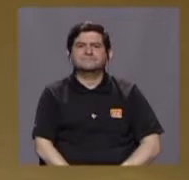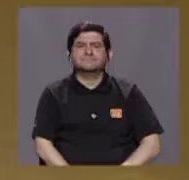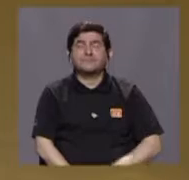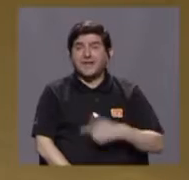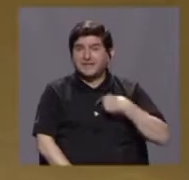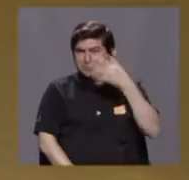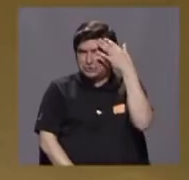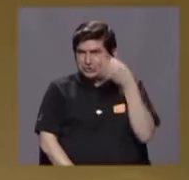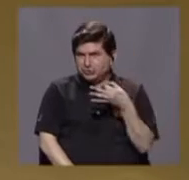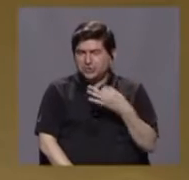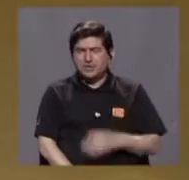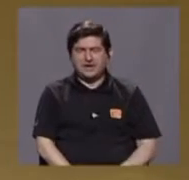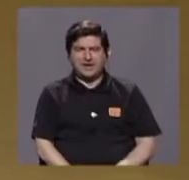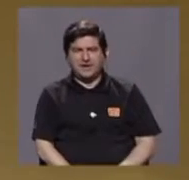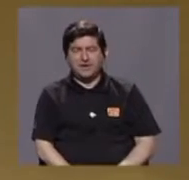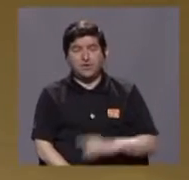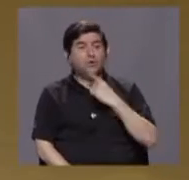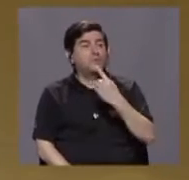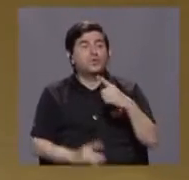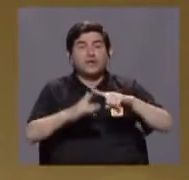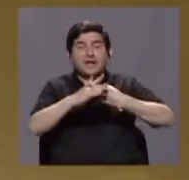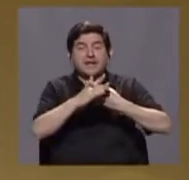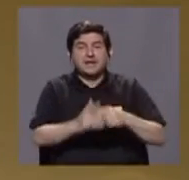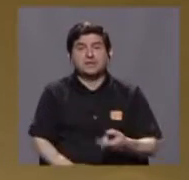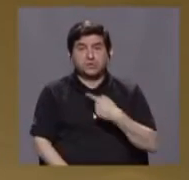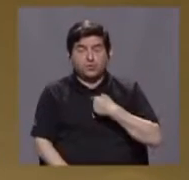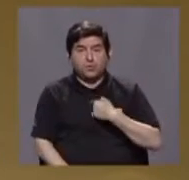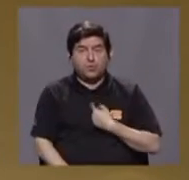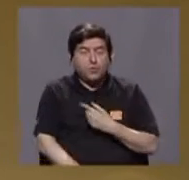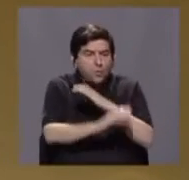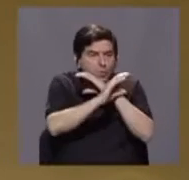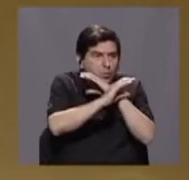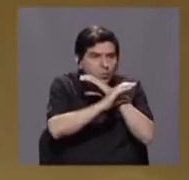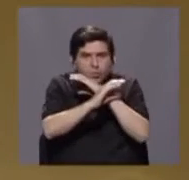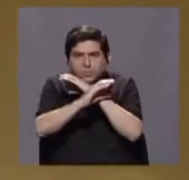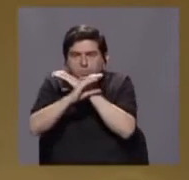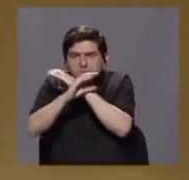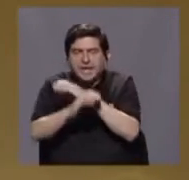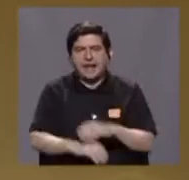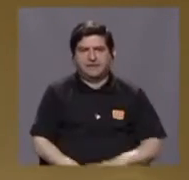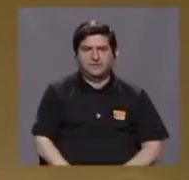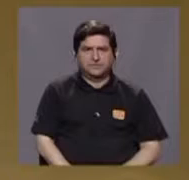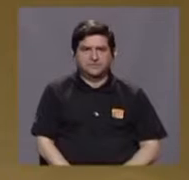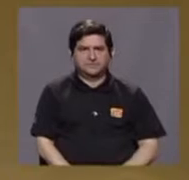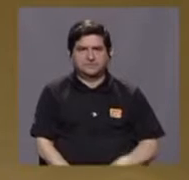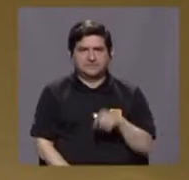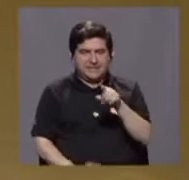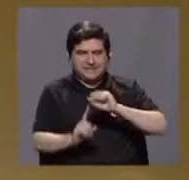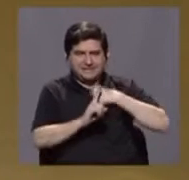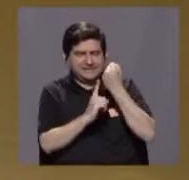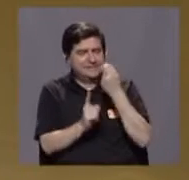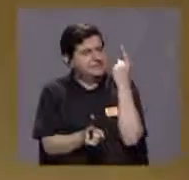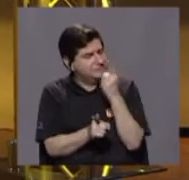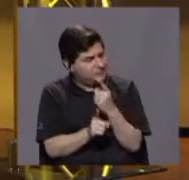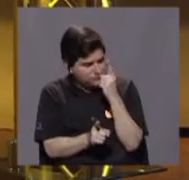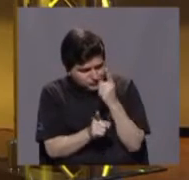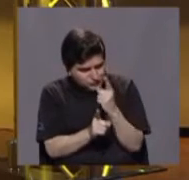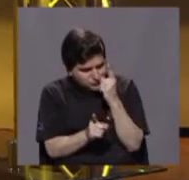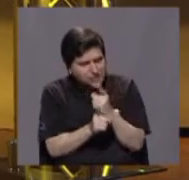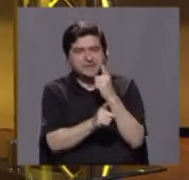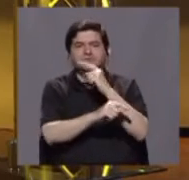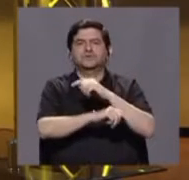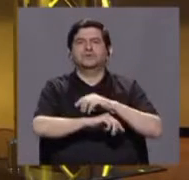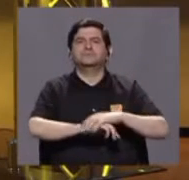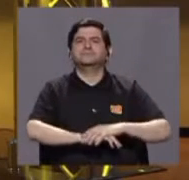creo que cuidarse, como lo dije al inicio y lo compartí con las amigas y amigos, cuidarse es lo adecuado,